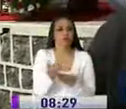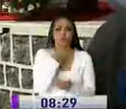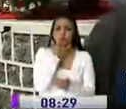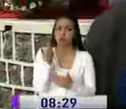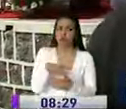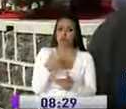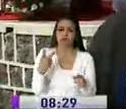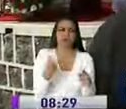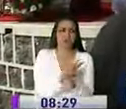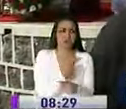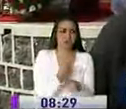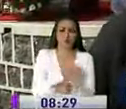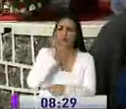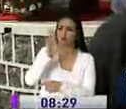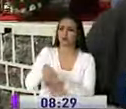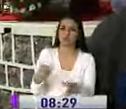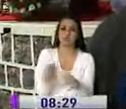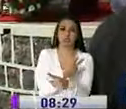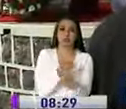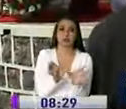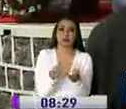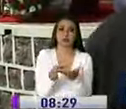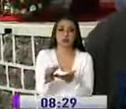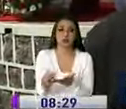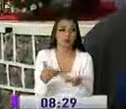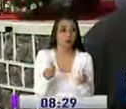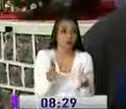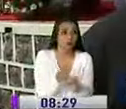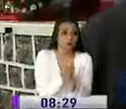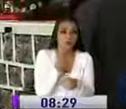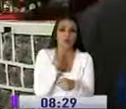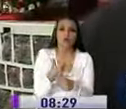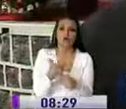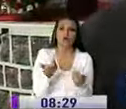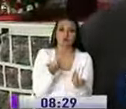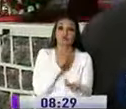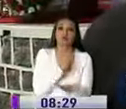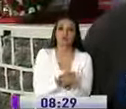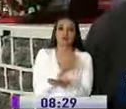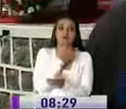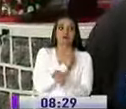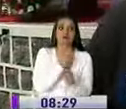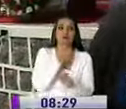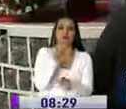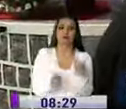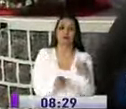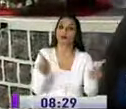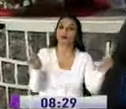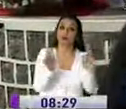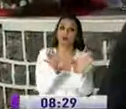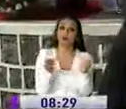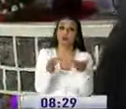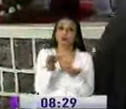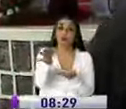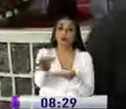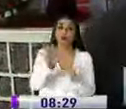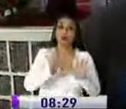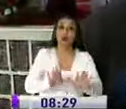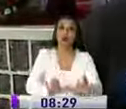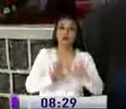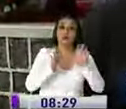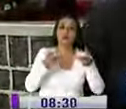el pueblo más violento, el pueblo más inseguro, el pueblo del miedo. No, este es un pueblo donde estamos construyendo